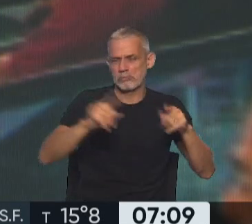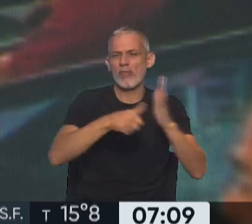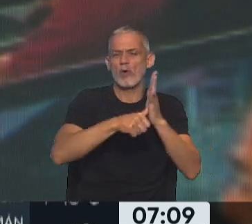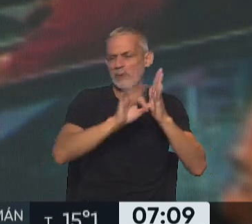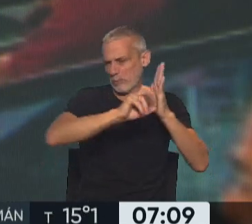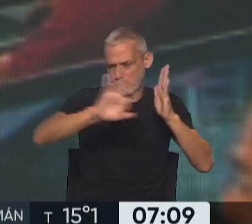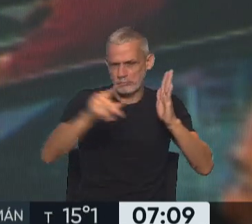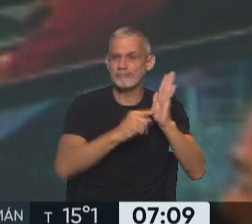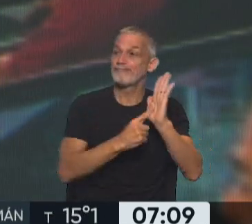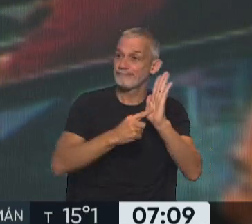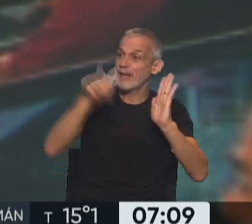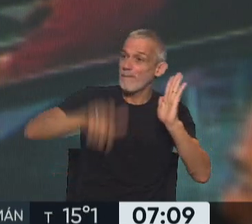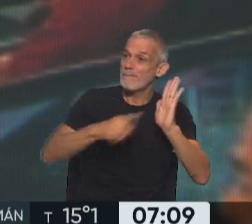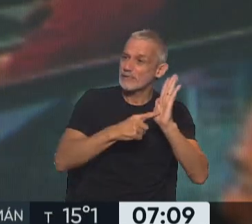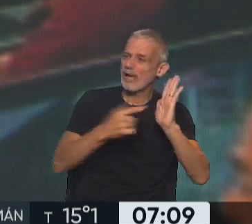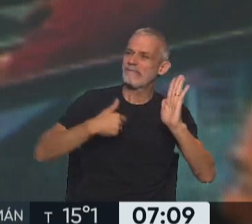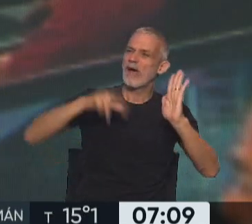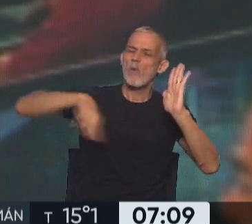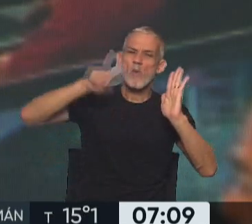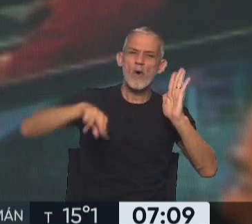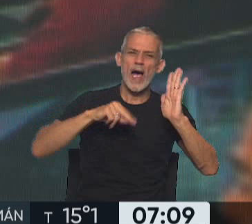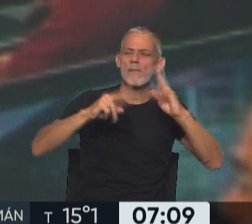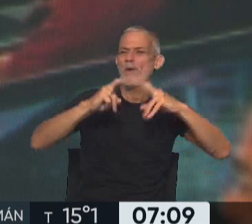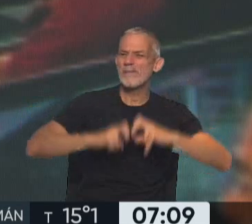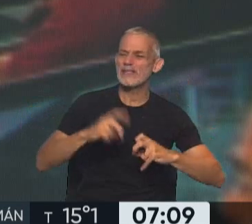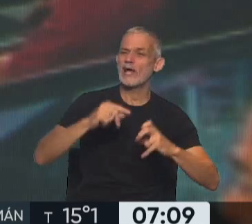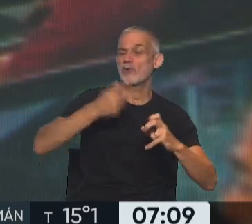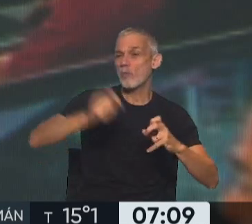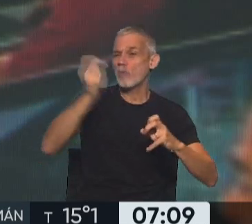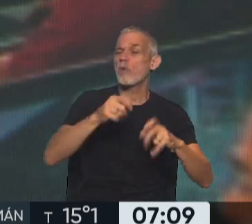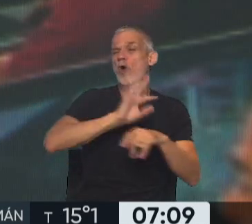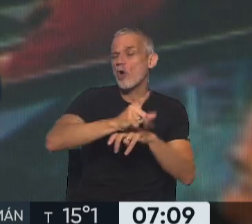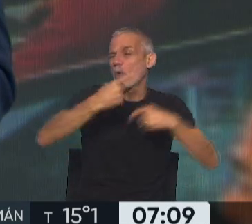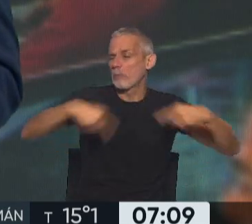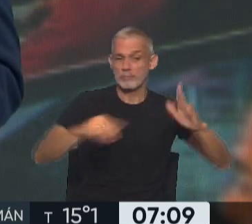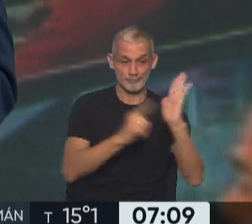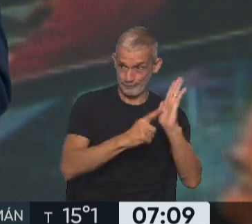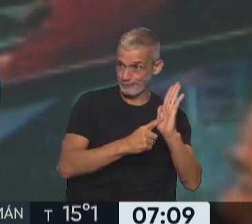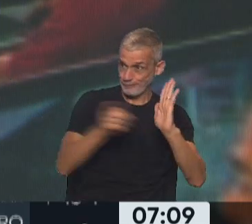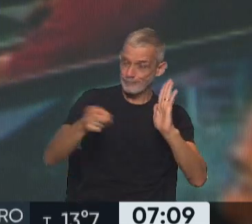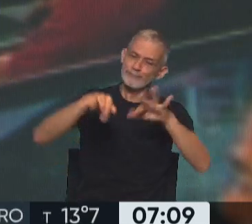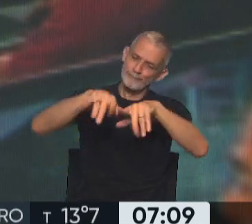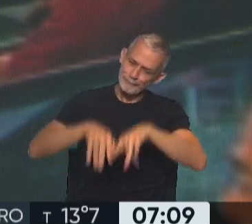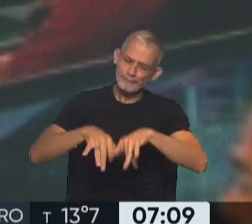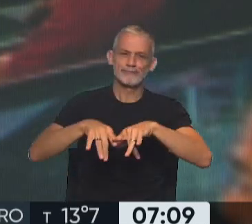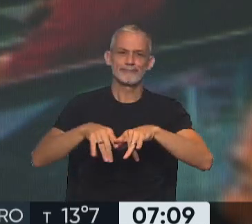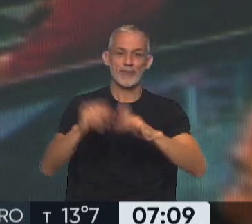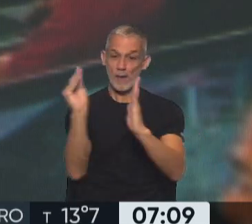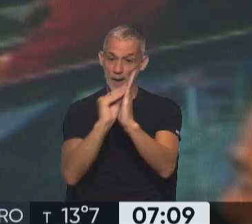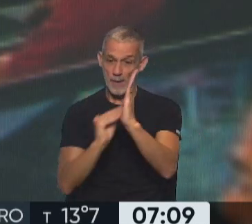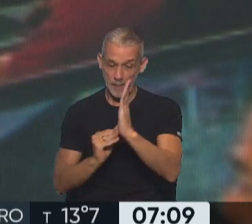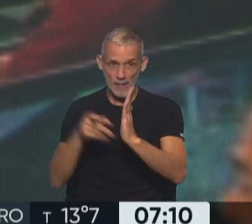24, tanto, esta persona está buscada en la causa número tal por tal delito. Eso queda cargado en un